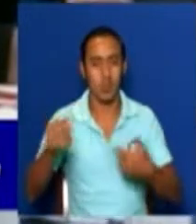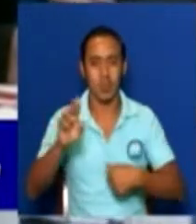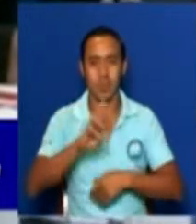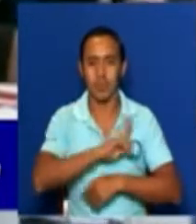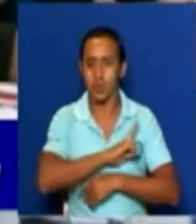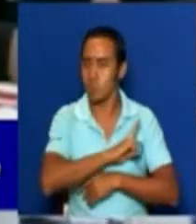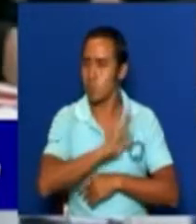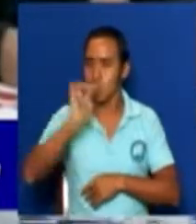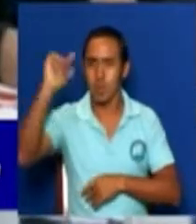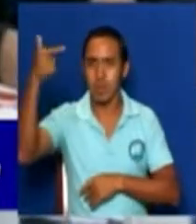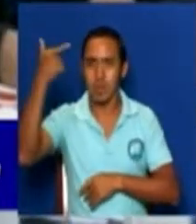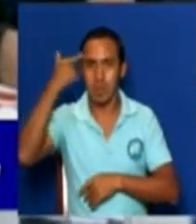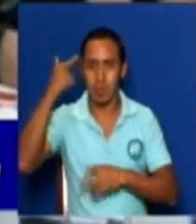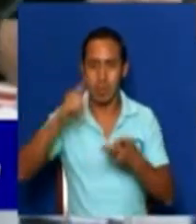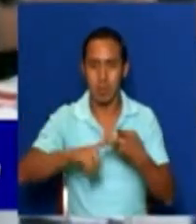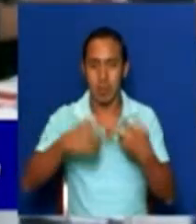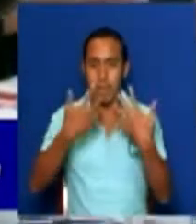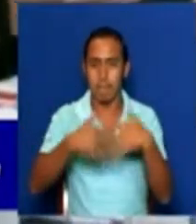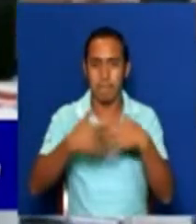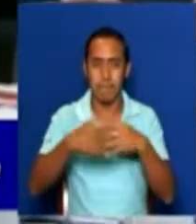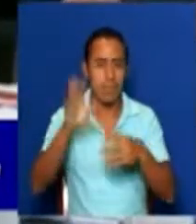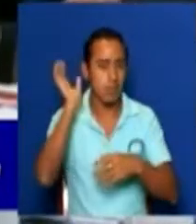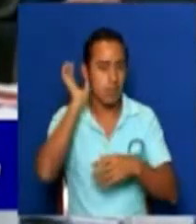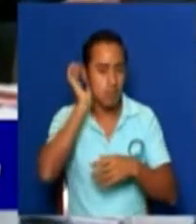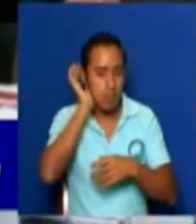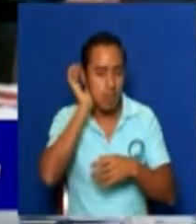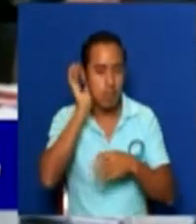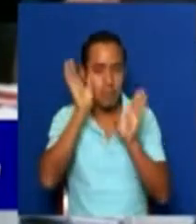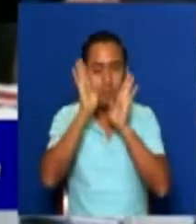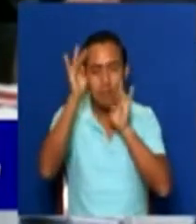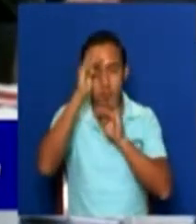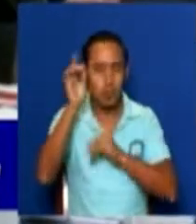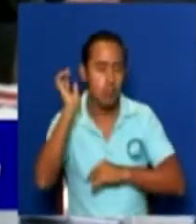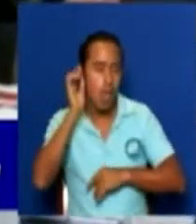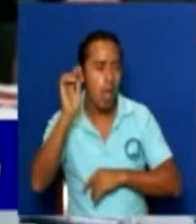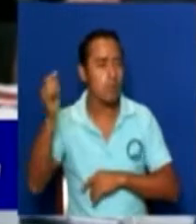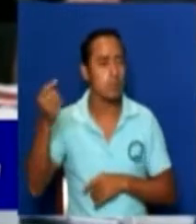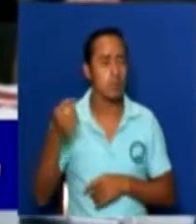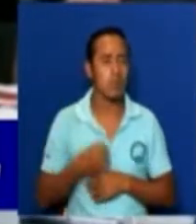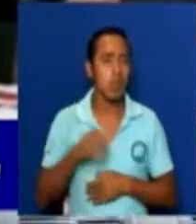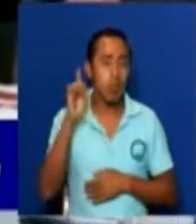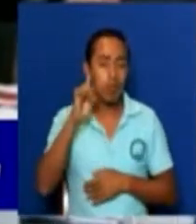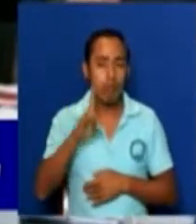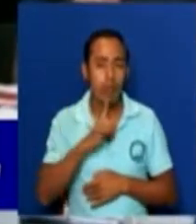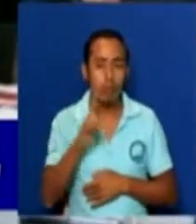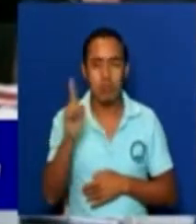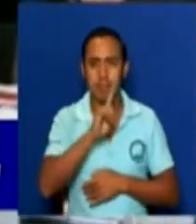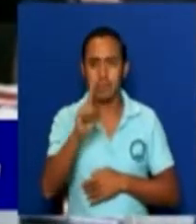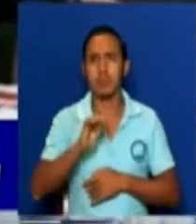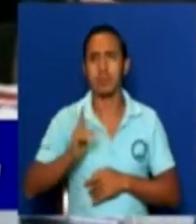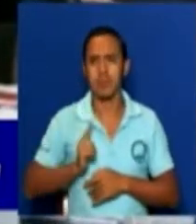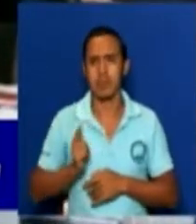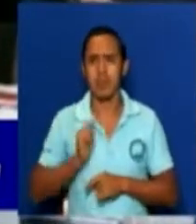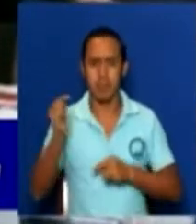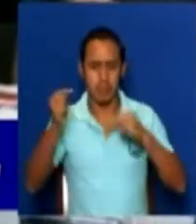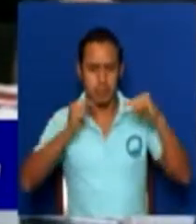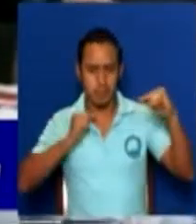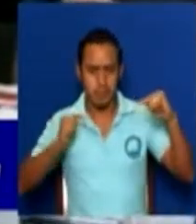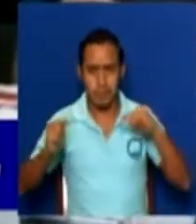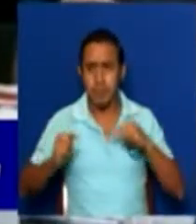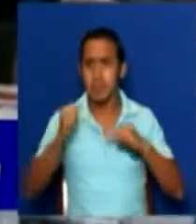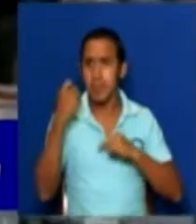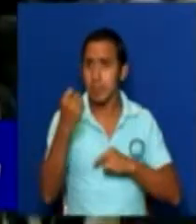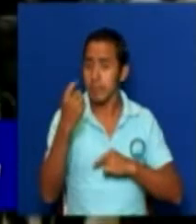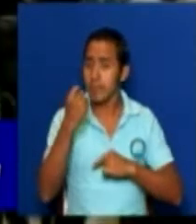ni una empresa privada sorda. Nosotros ya tenemos herramientas que las estamos ya implementando, que todavía no